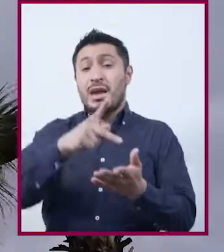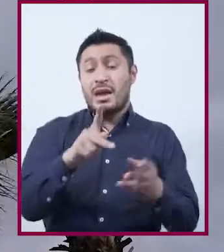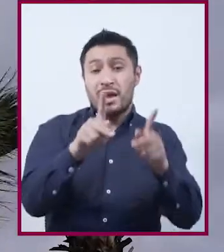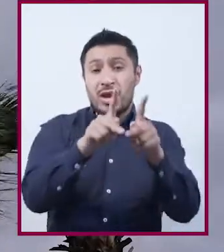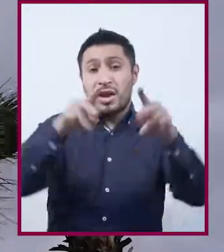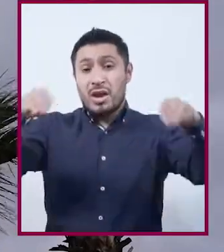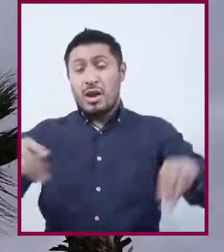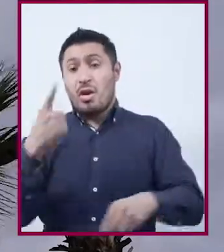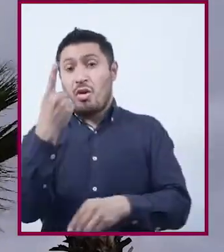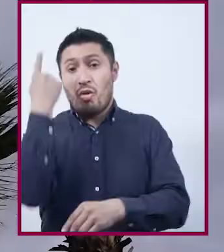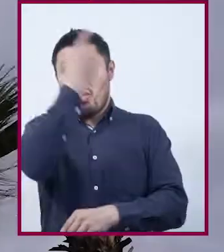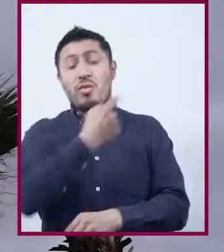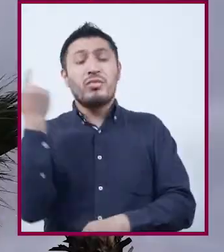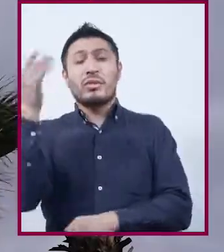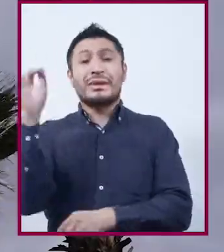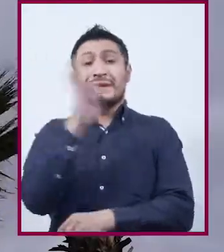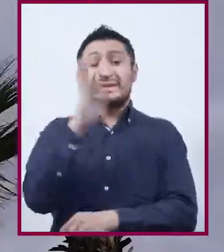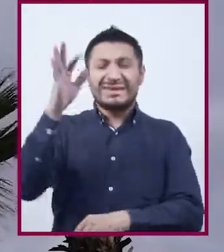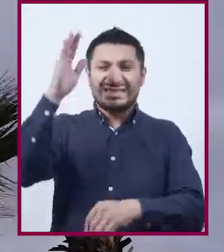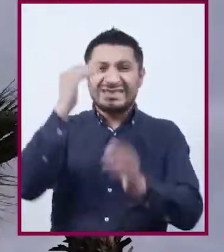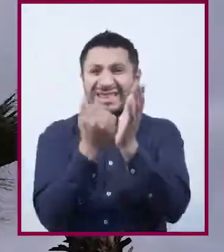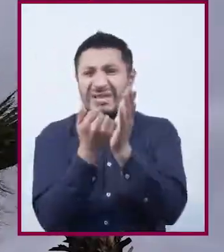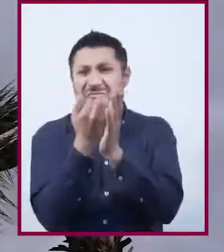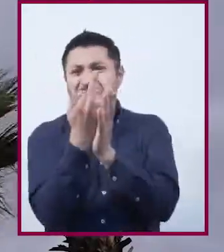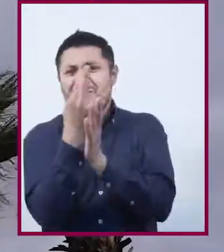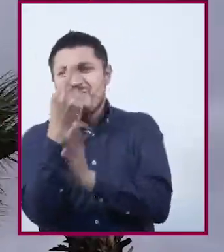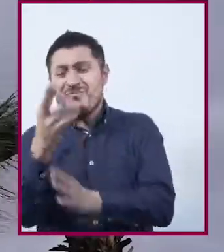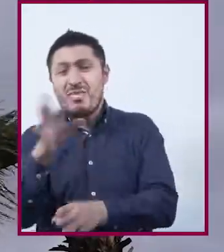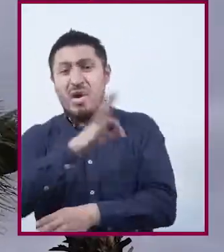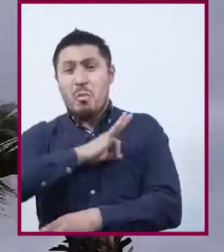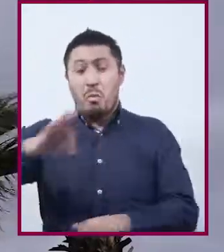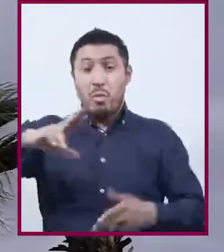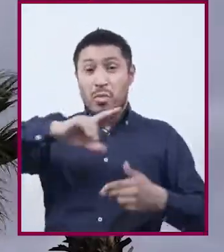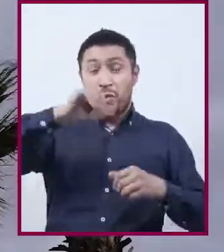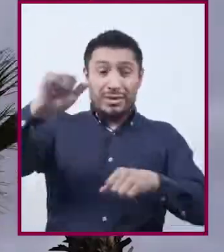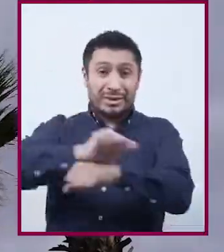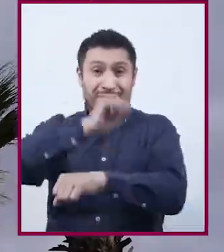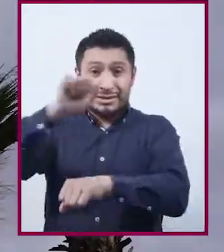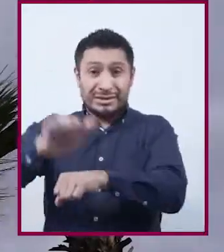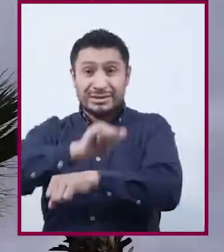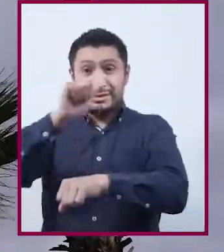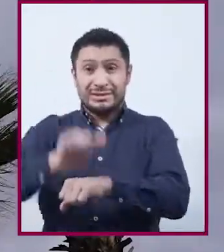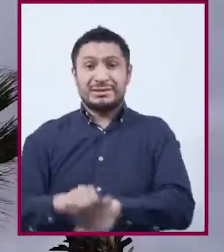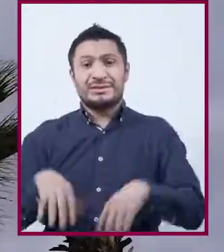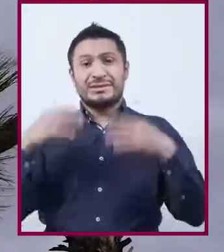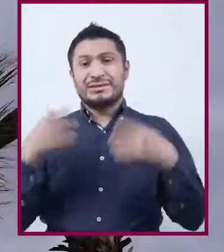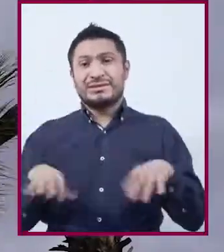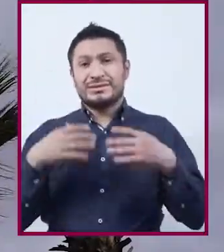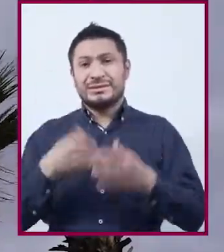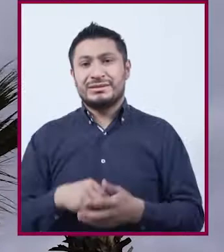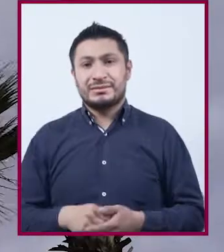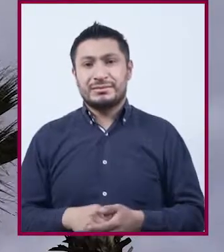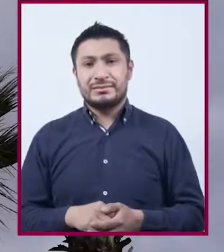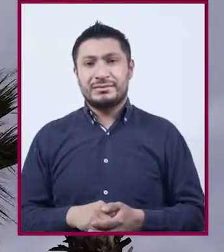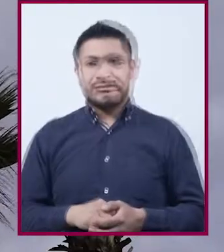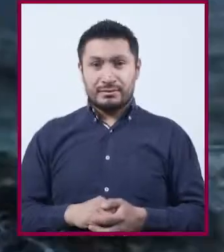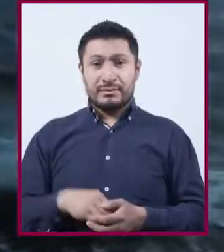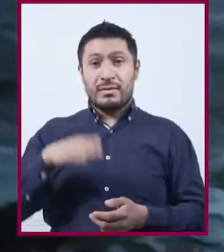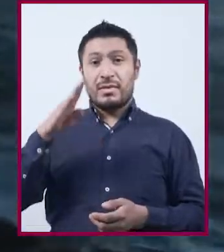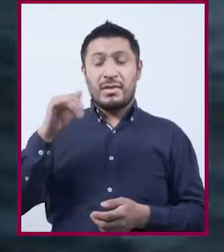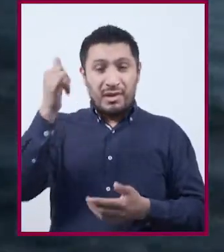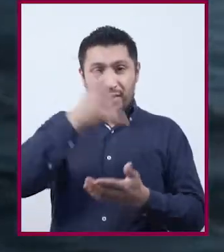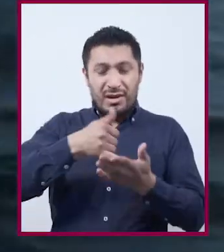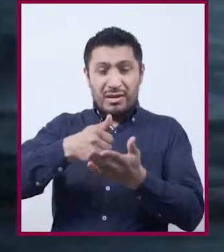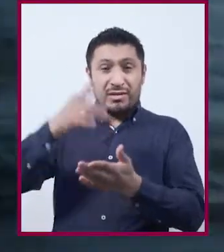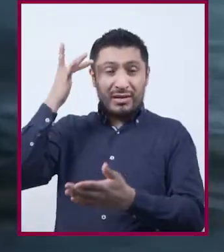velocidades de 300 kilómetros por hora, casi la velocidad máxima que pueden lograr estos vehículos. En